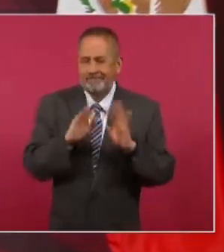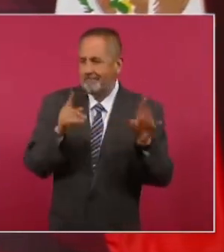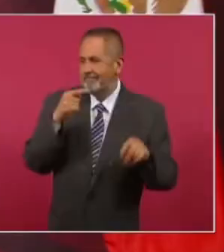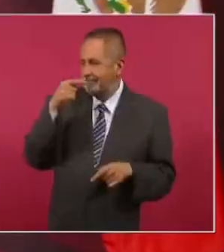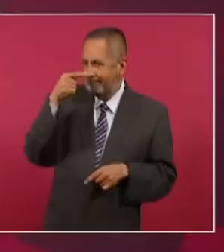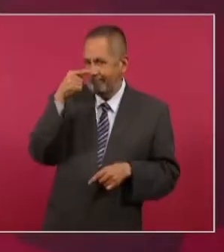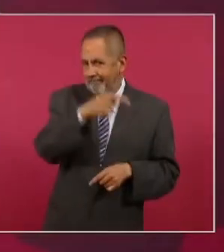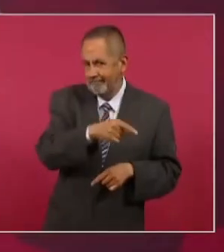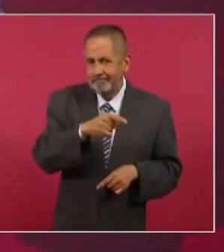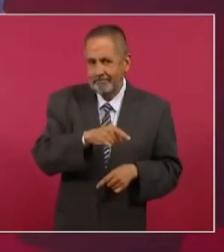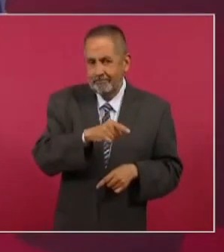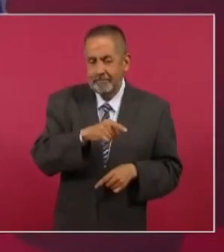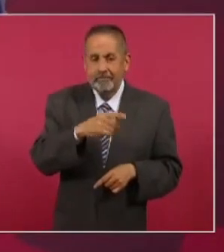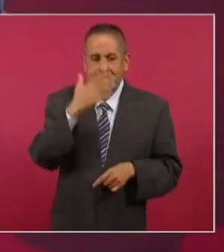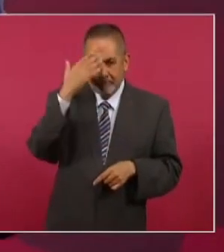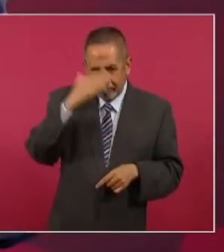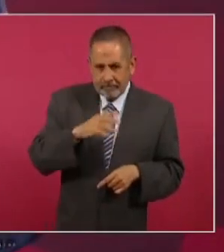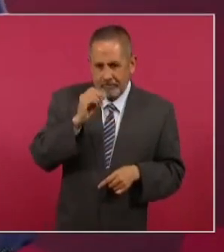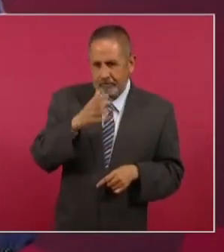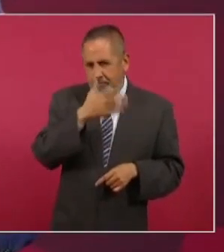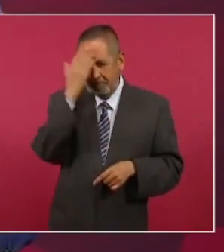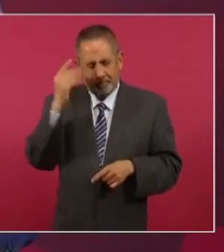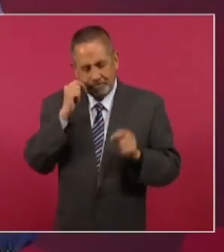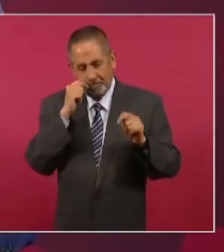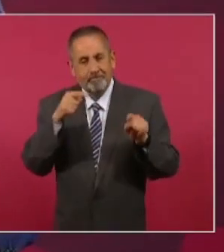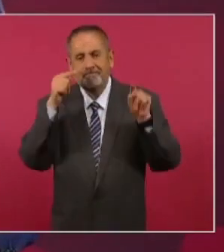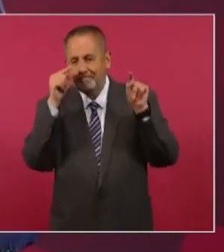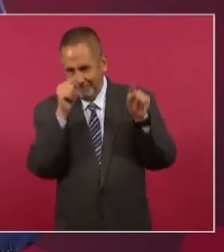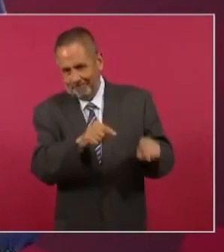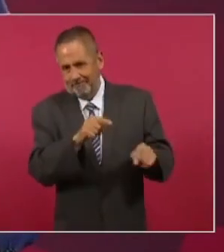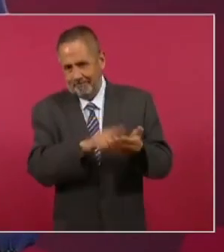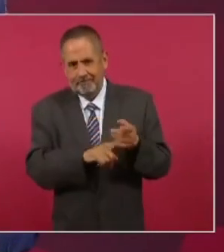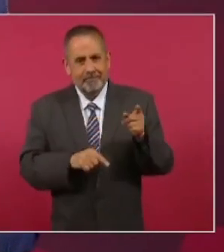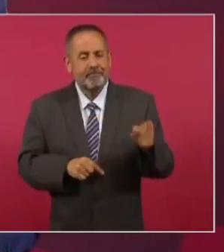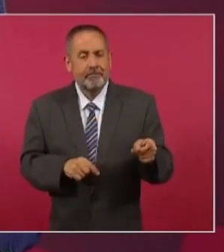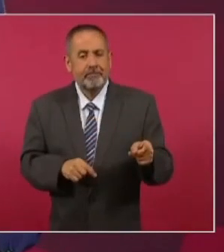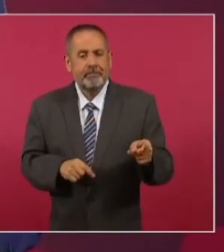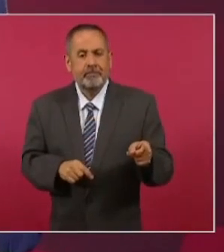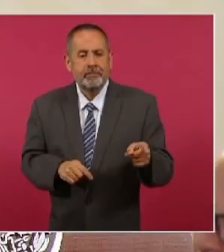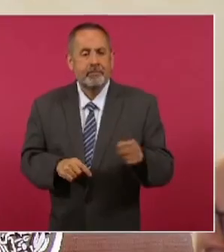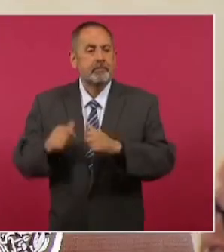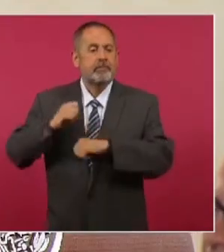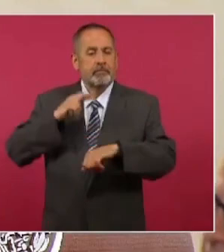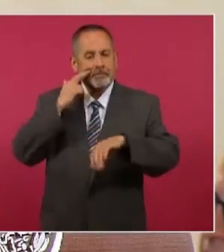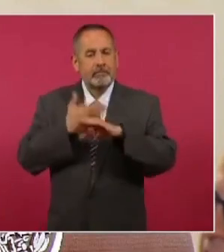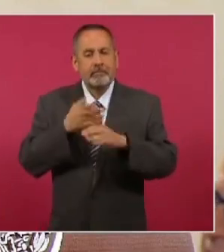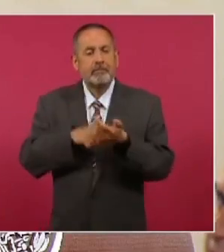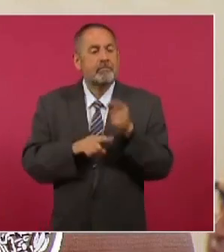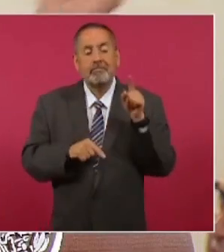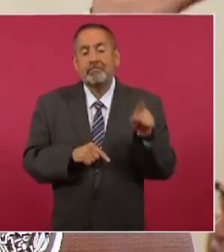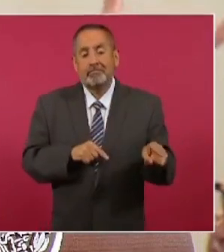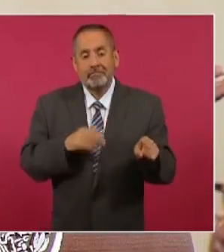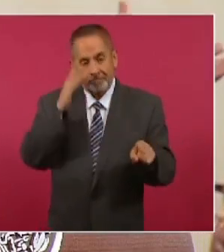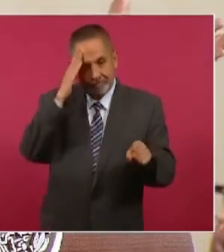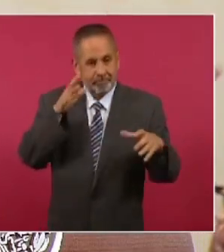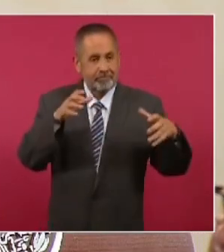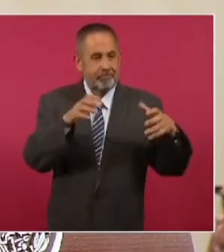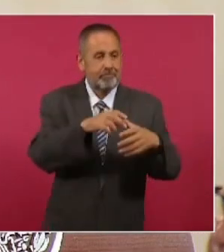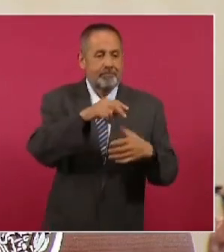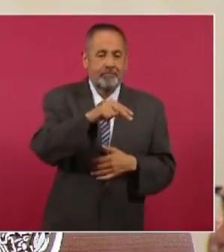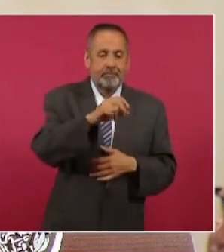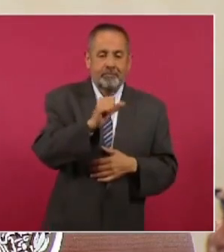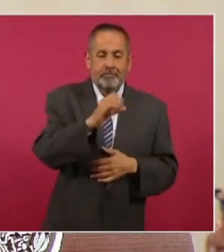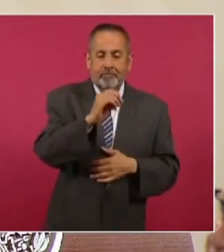consciente o inconscientemente estaba al frente de un narcoestado